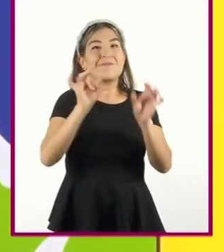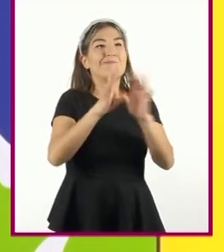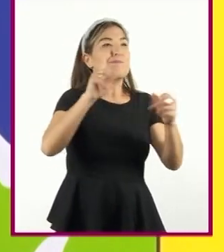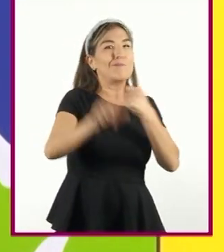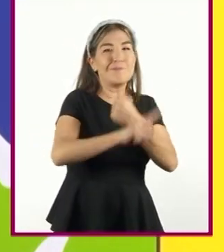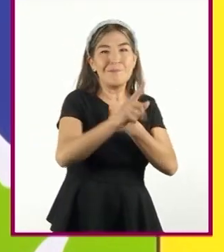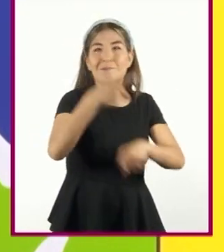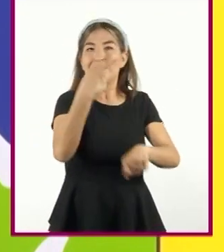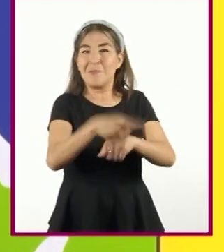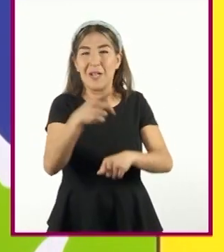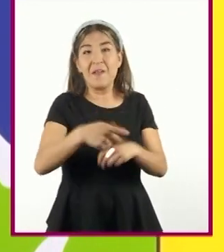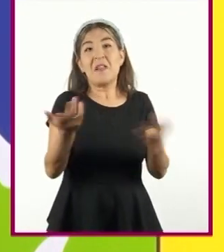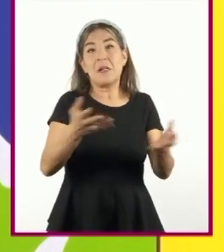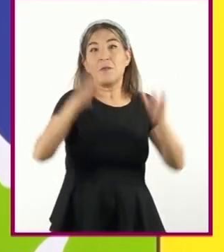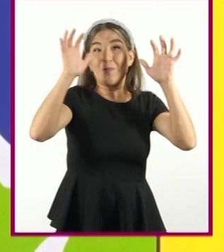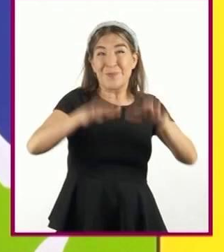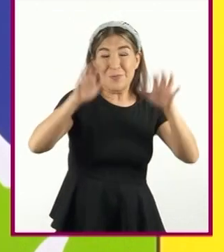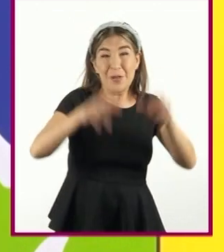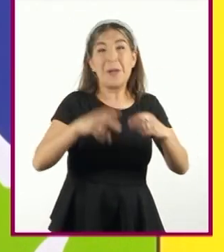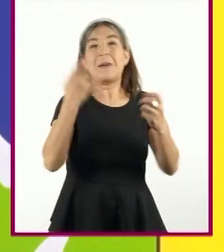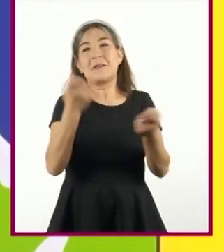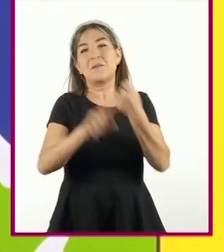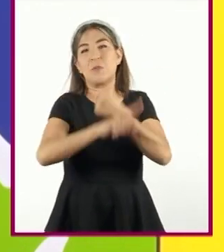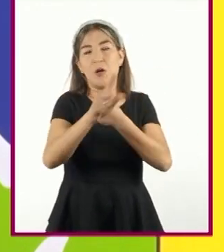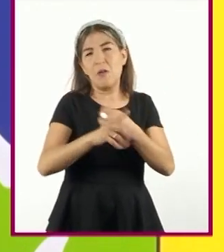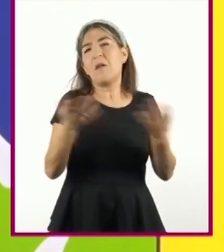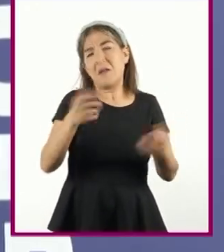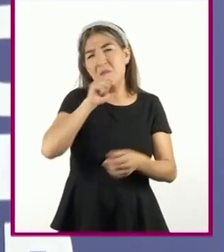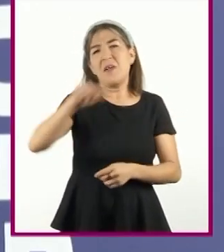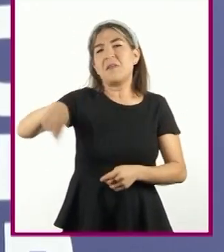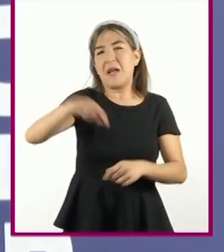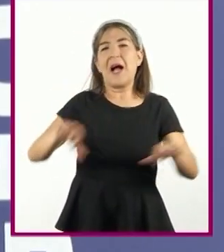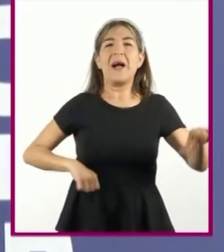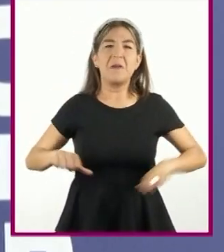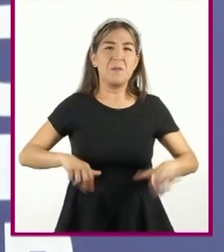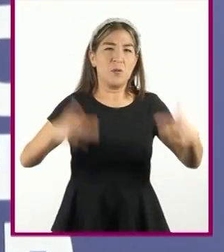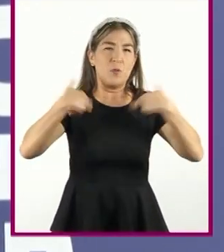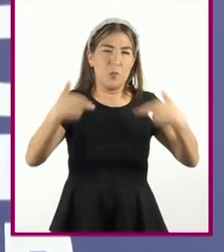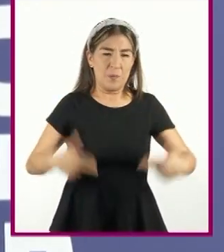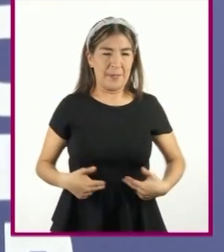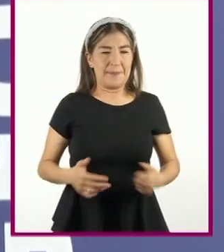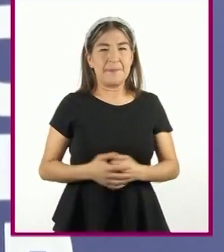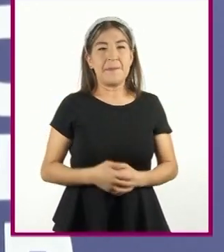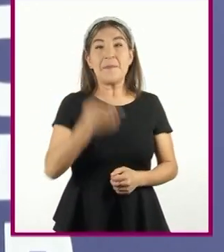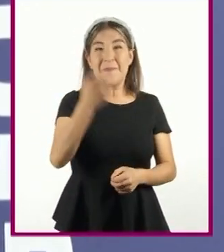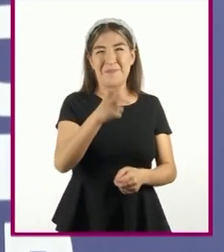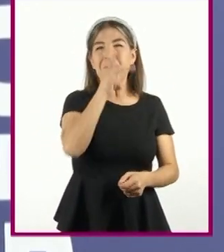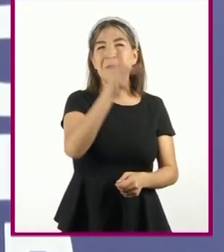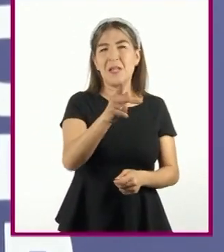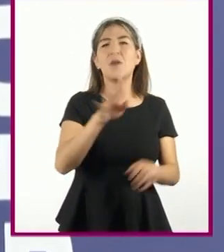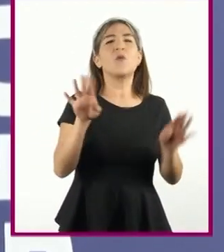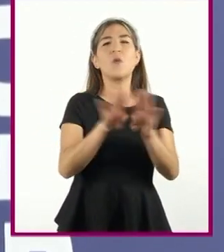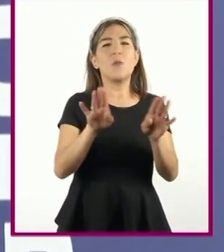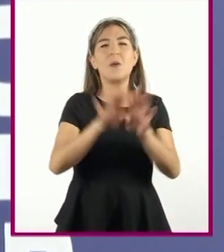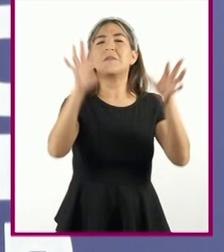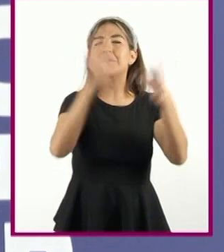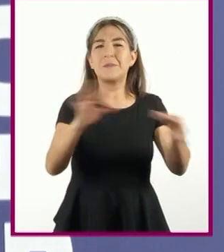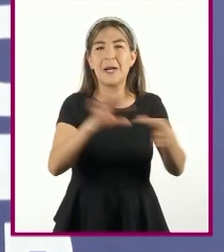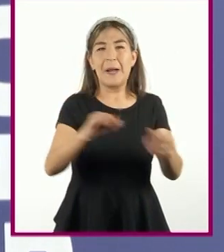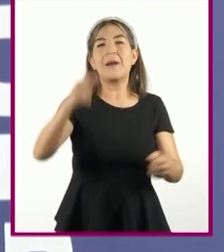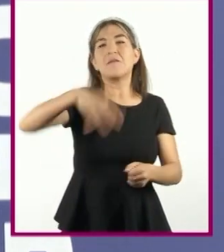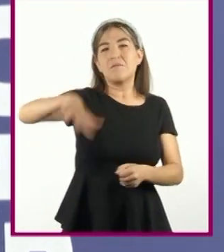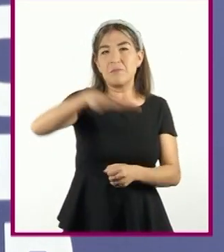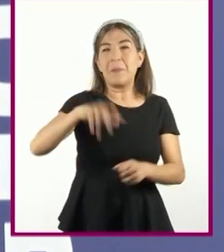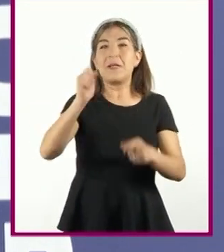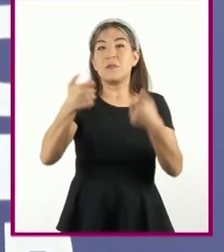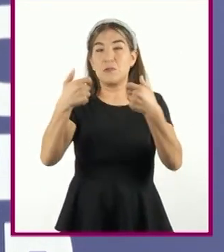peligro, ya sea natural o causado por la actividad humana. Esta definición nos explica por qué hay